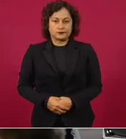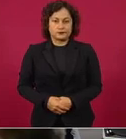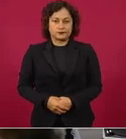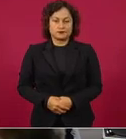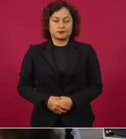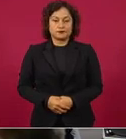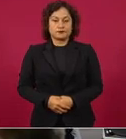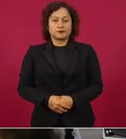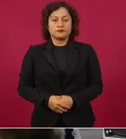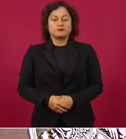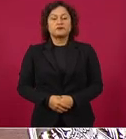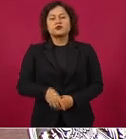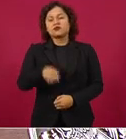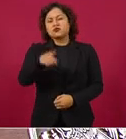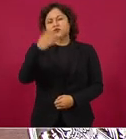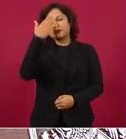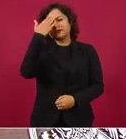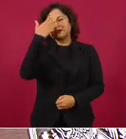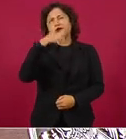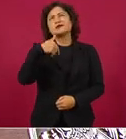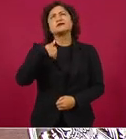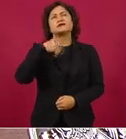¿Cómo se llama el que estaba